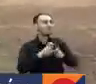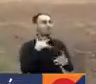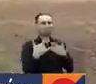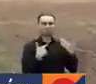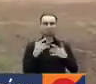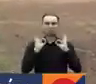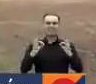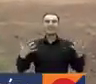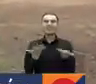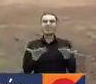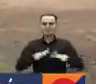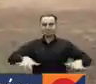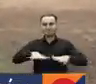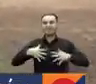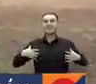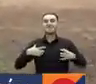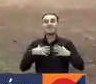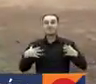Valledupar.